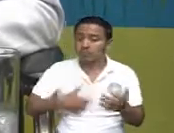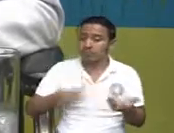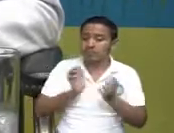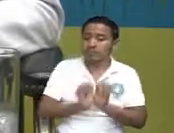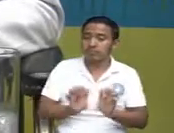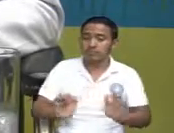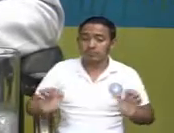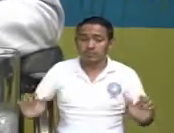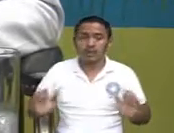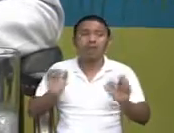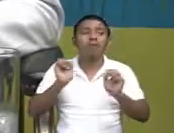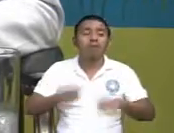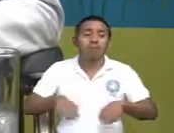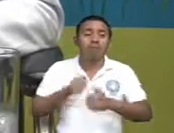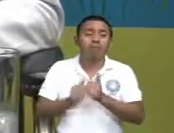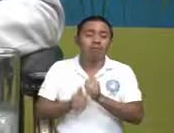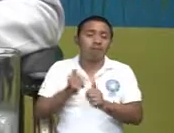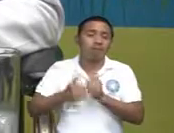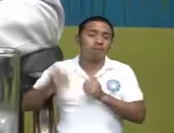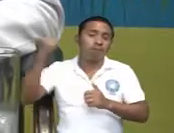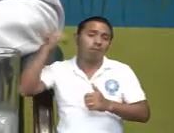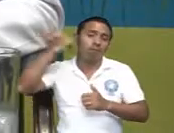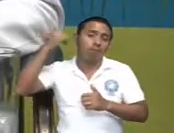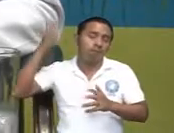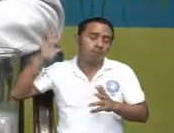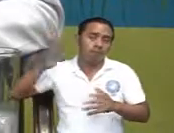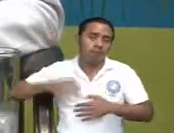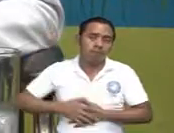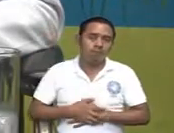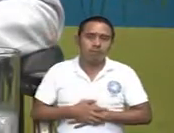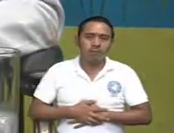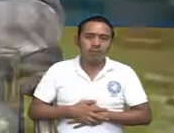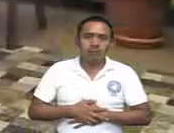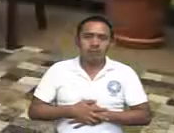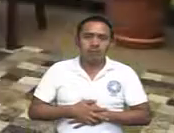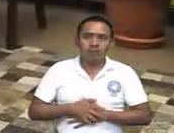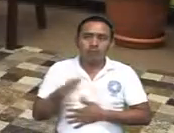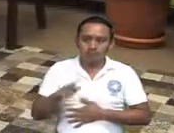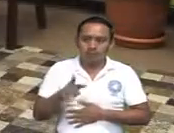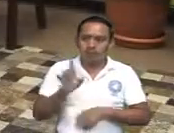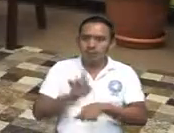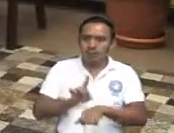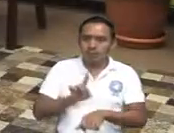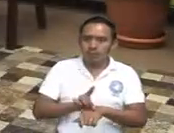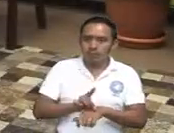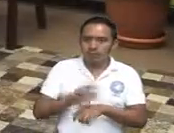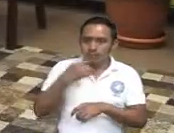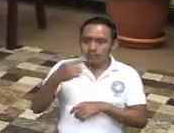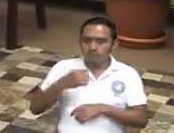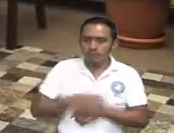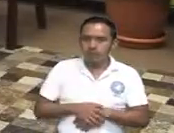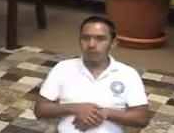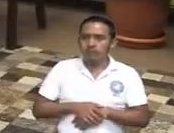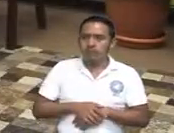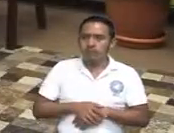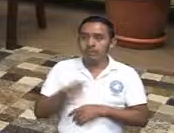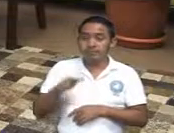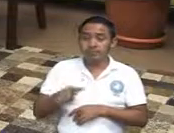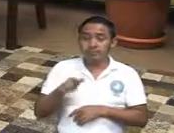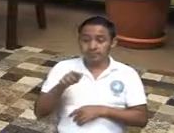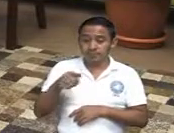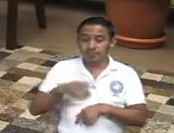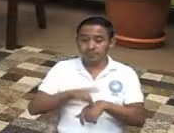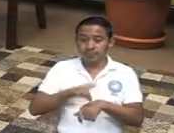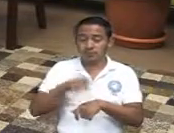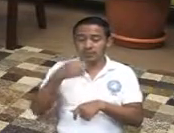puede afectar su audición es aquí algo muy importante por eso cuando el médico manda a soler al niño es importante